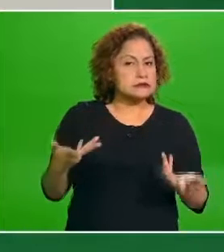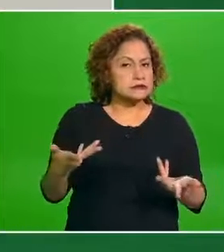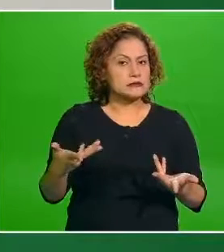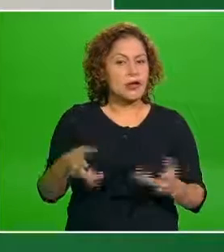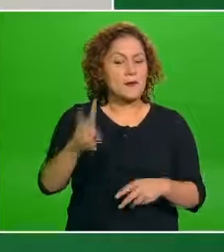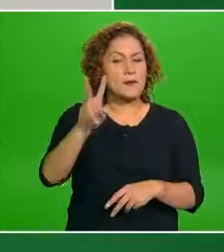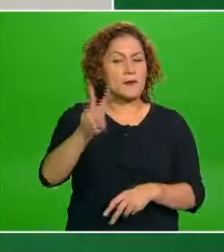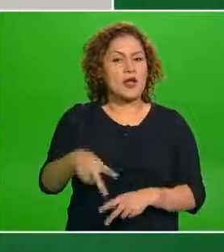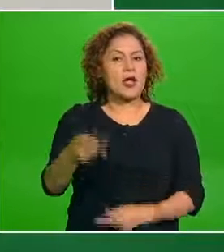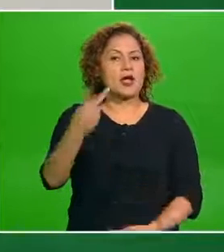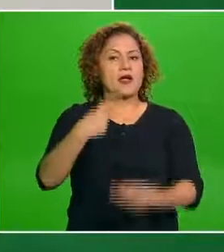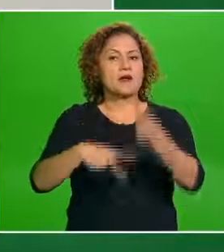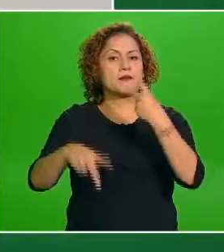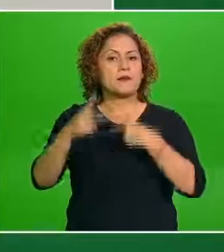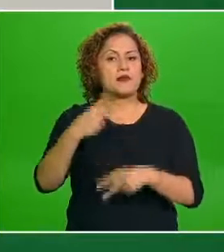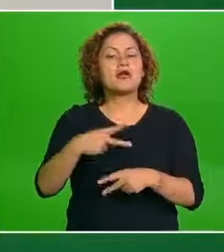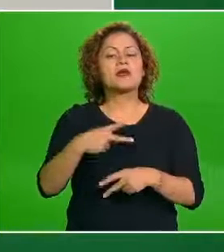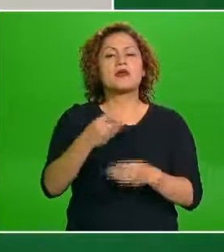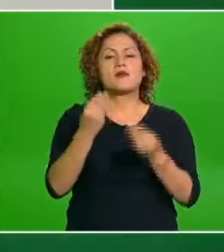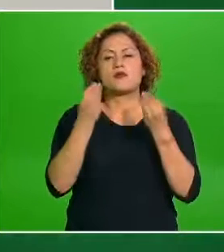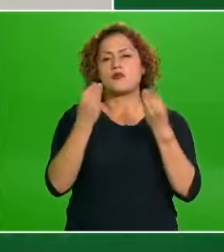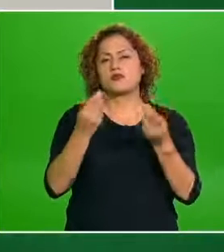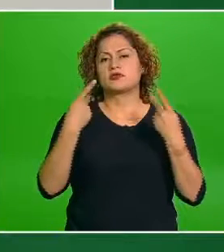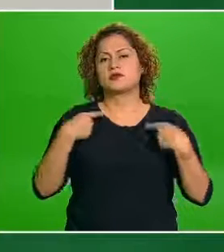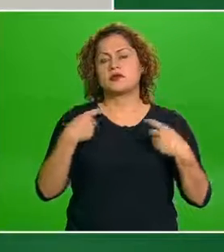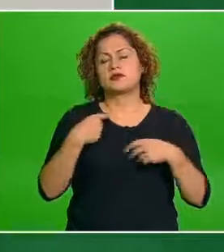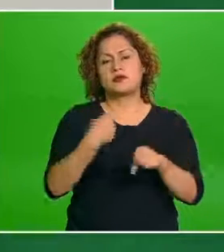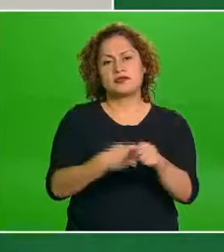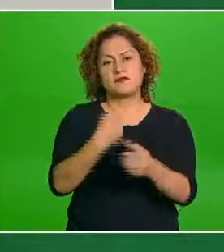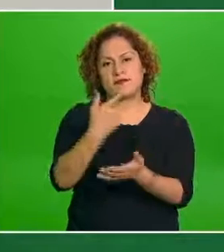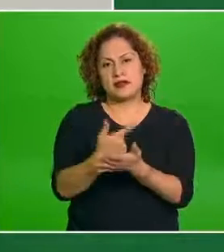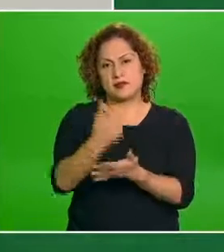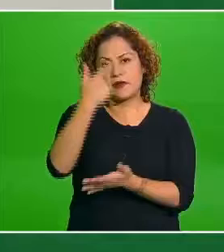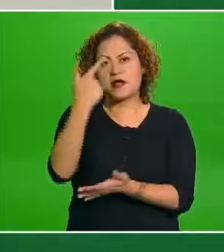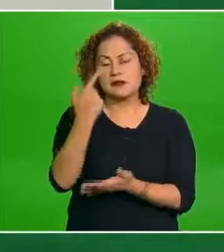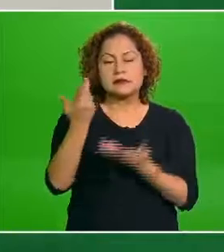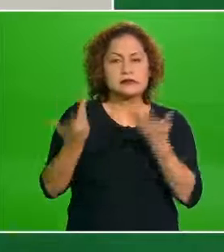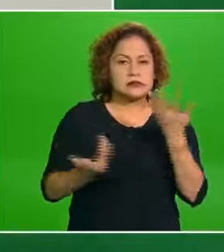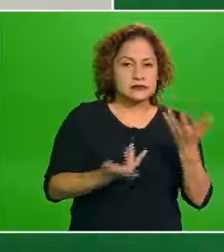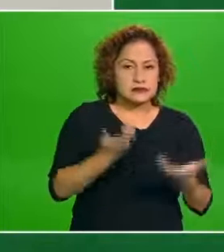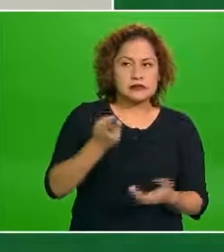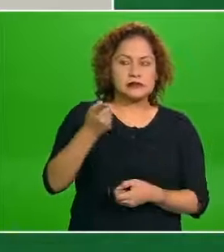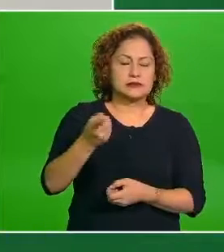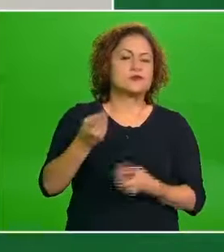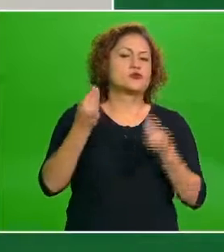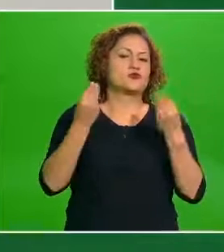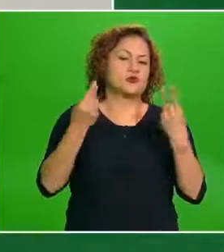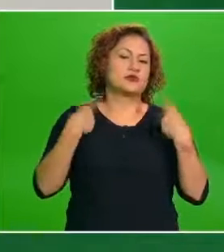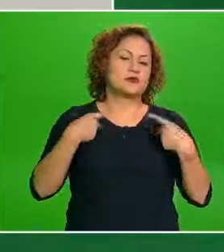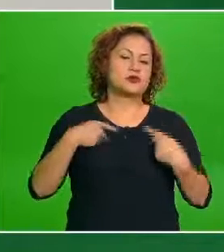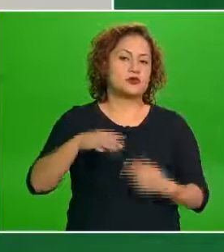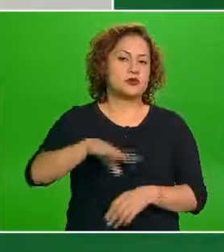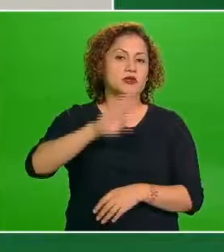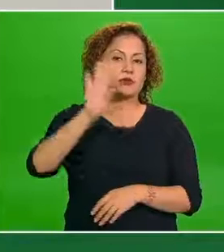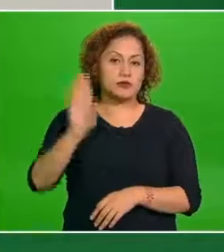obviamente a la mayor cantidad de casos graves y por lo tanto también de defunciones. Nuestros indicadores de mortalidad y